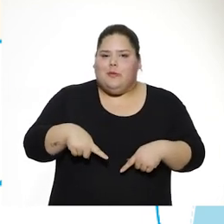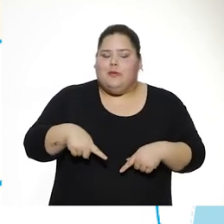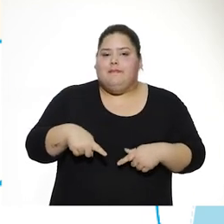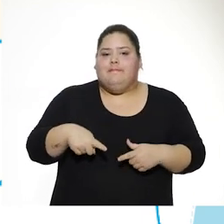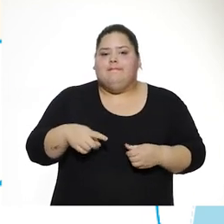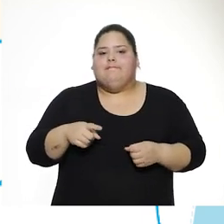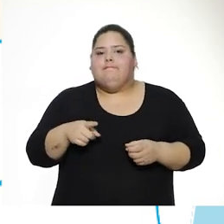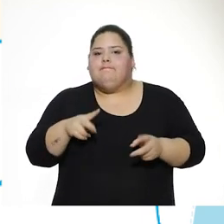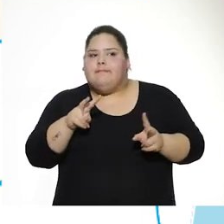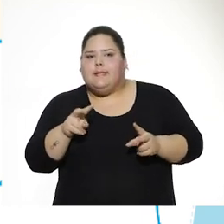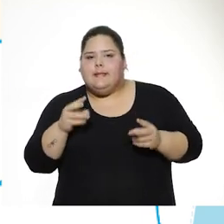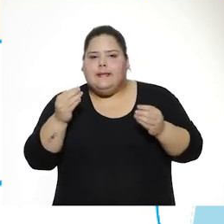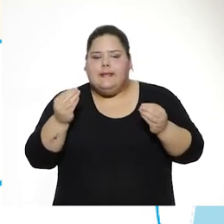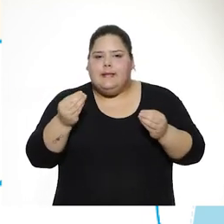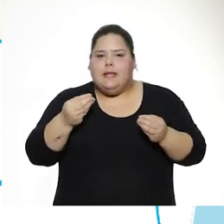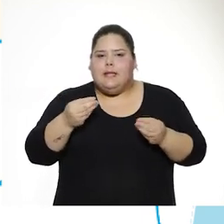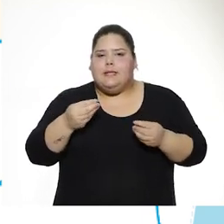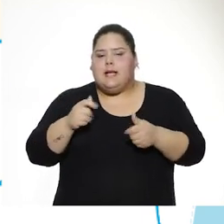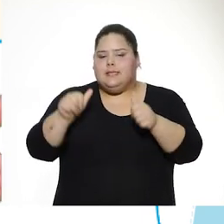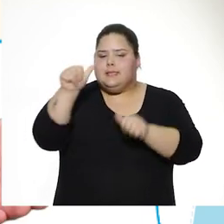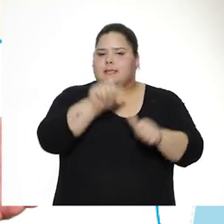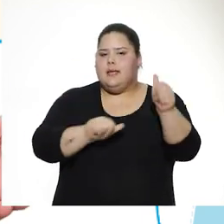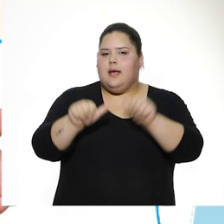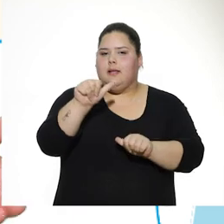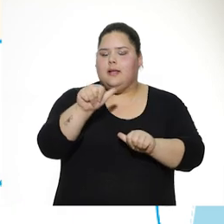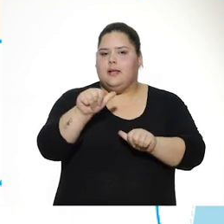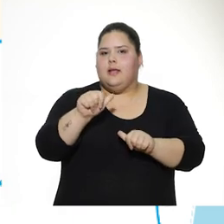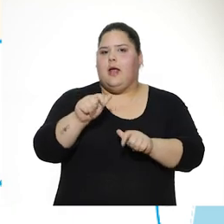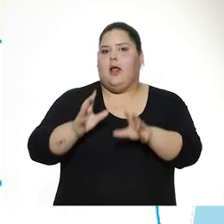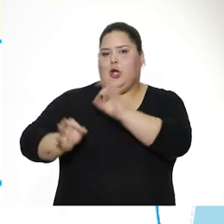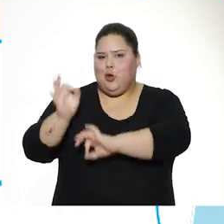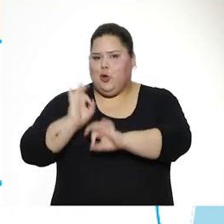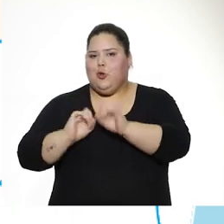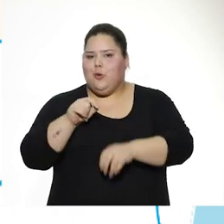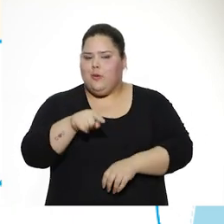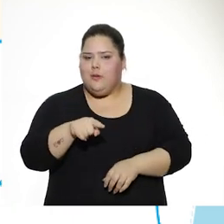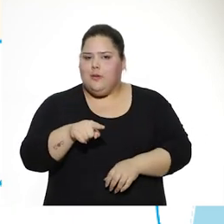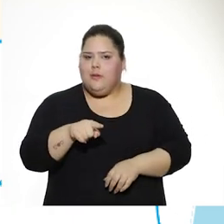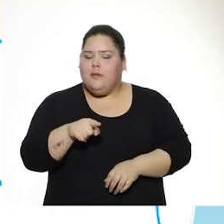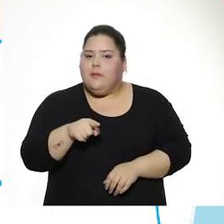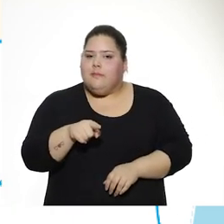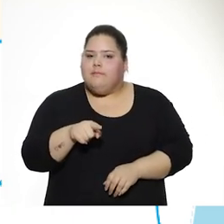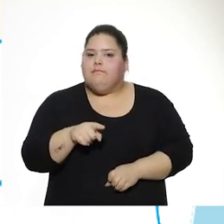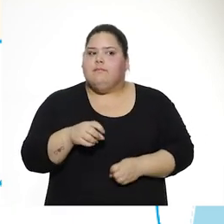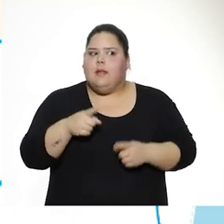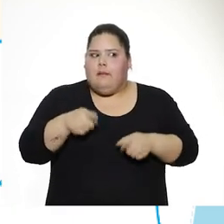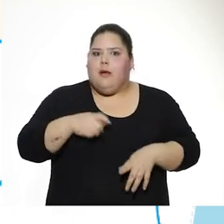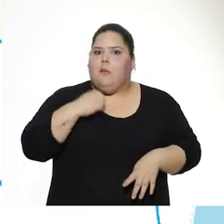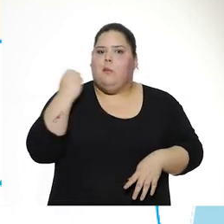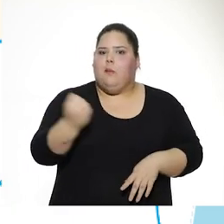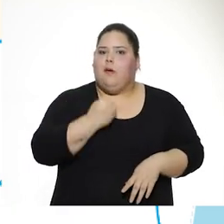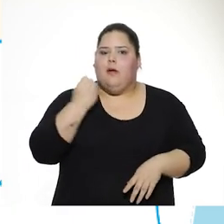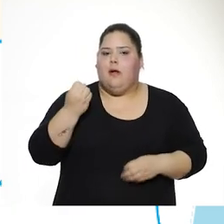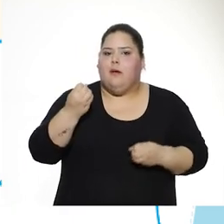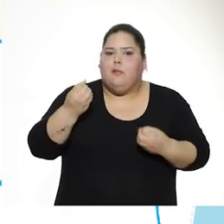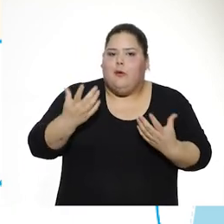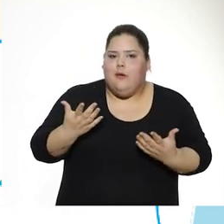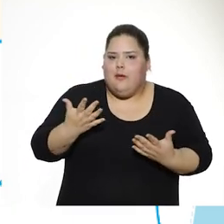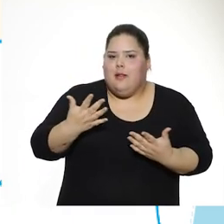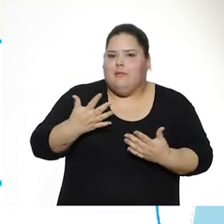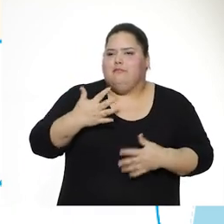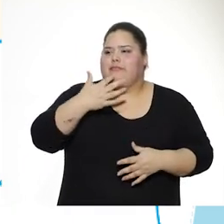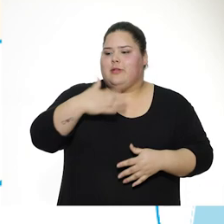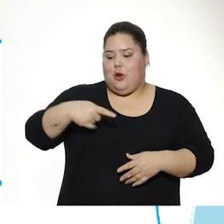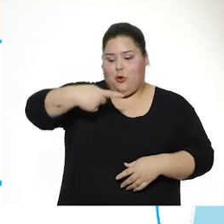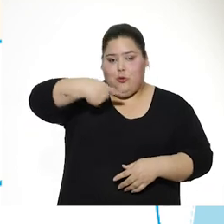acerca de esta ciencia que llamamos historia. y que es tan importante para